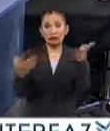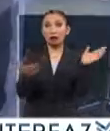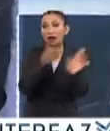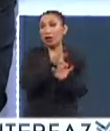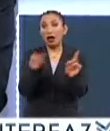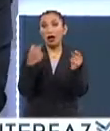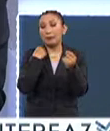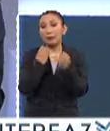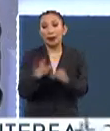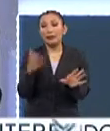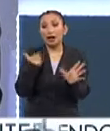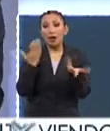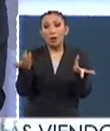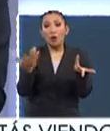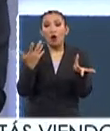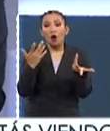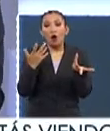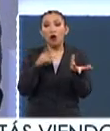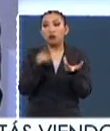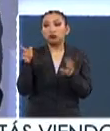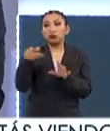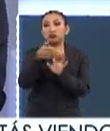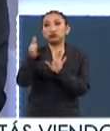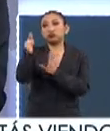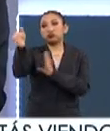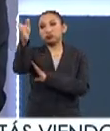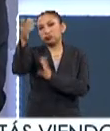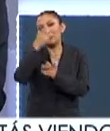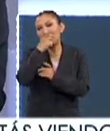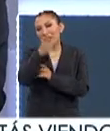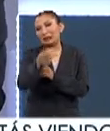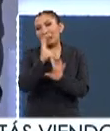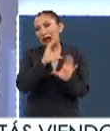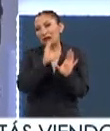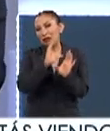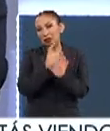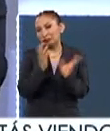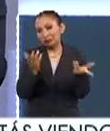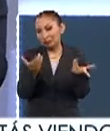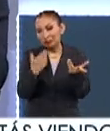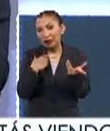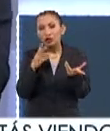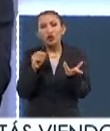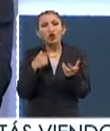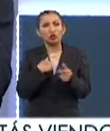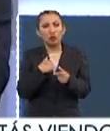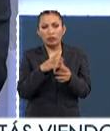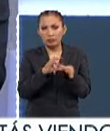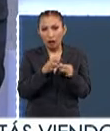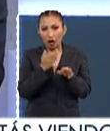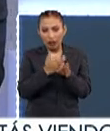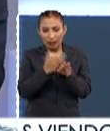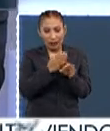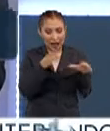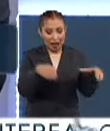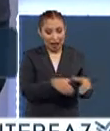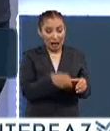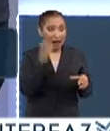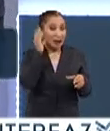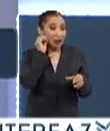andaba ya perdido por la abrupta serranía, como dice la canción. No, lo que estaba explicando es que hoy Radio